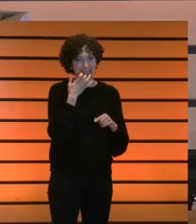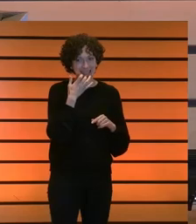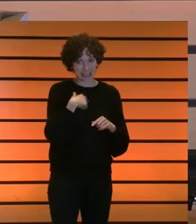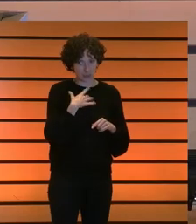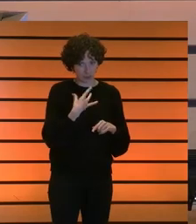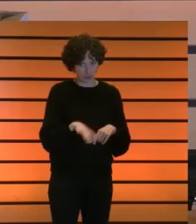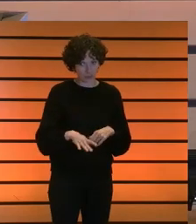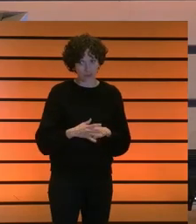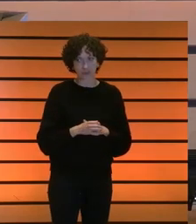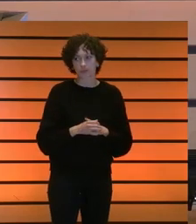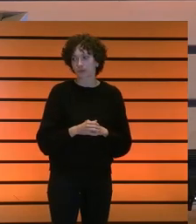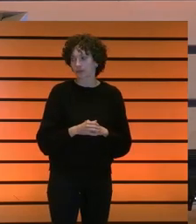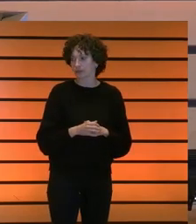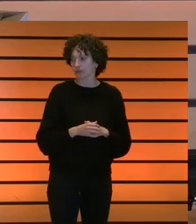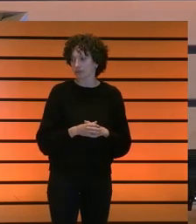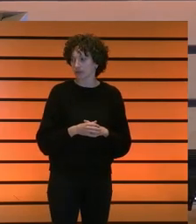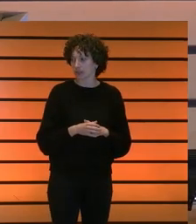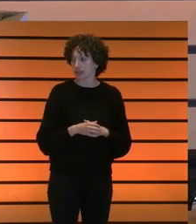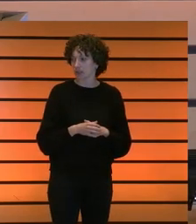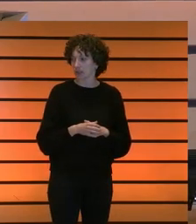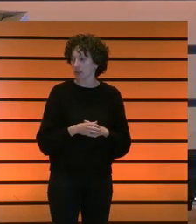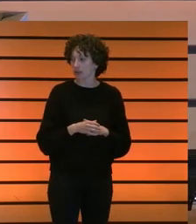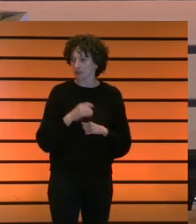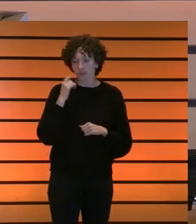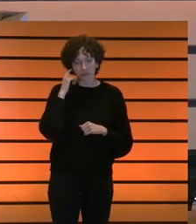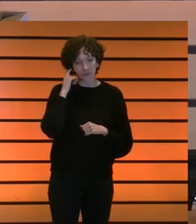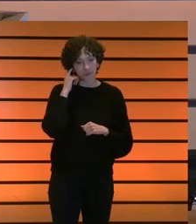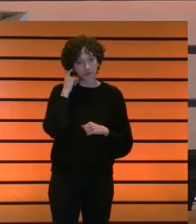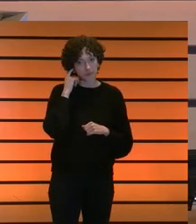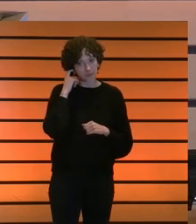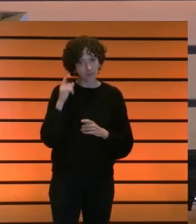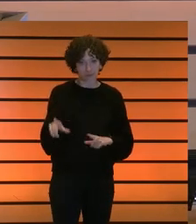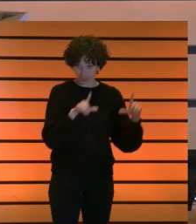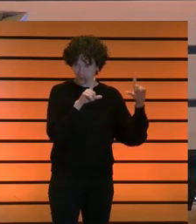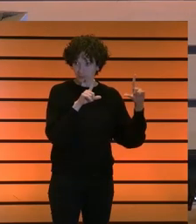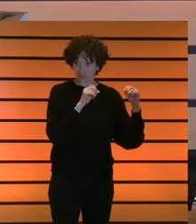capaz adelanta el vídeo O sea la presentación